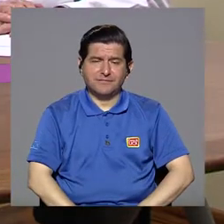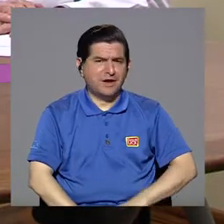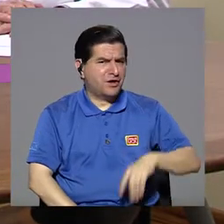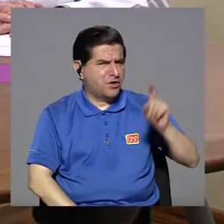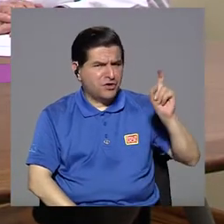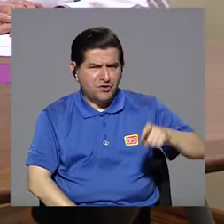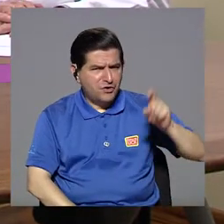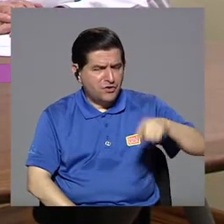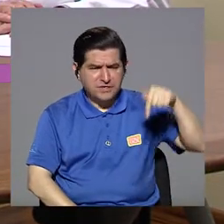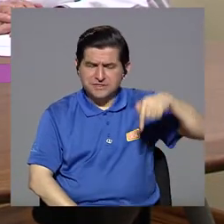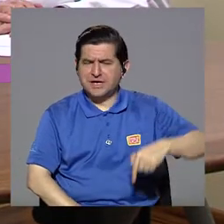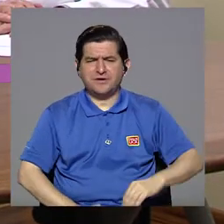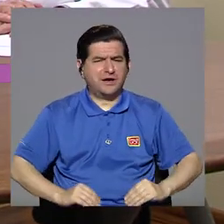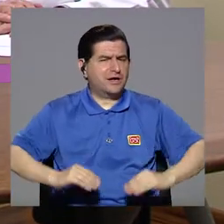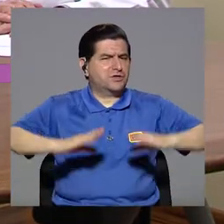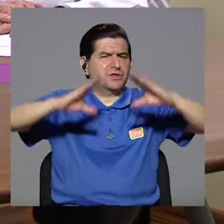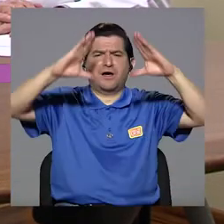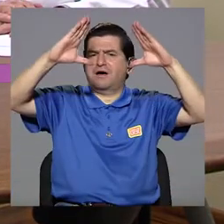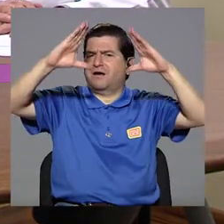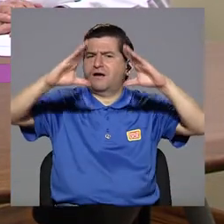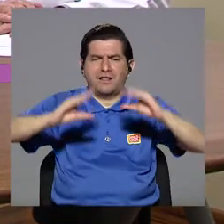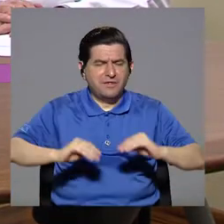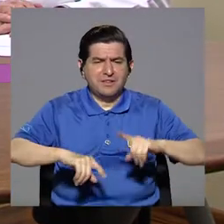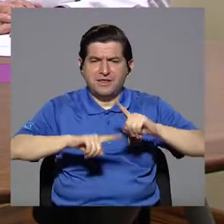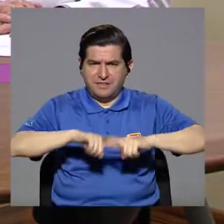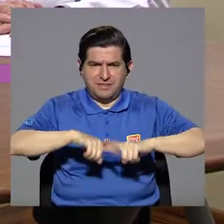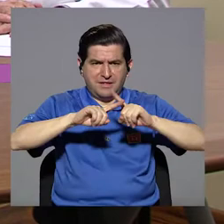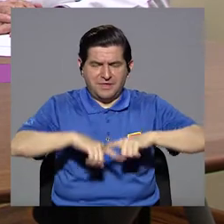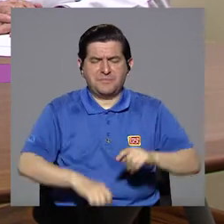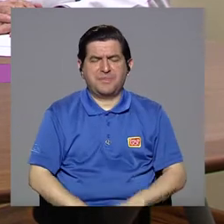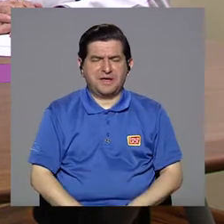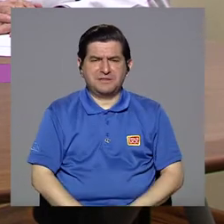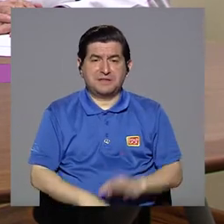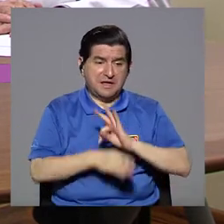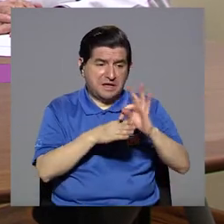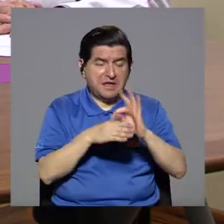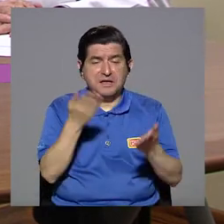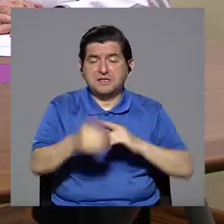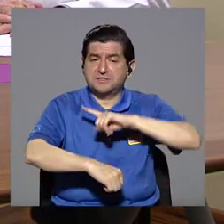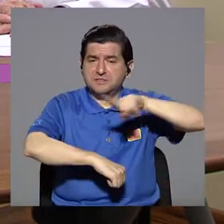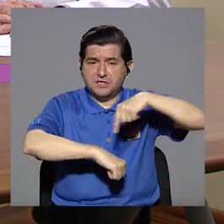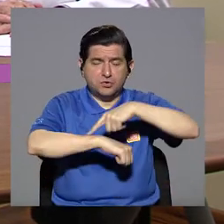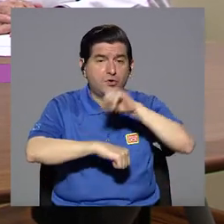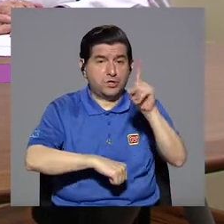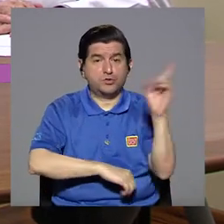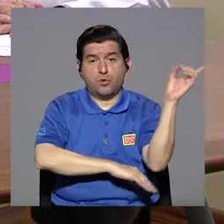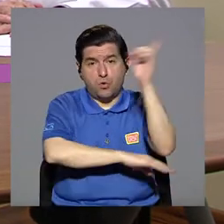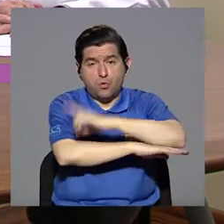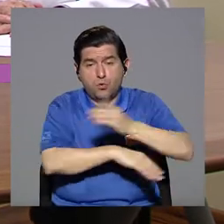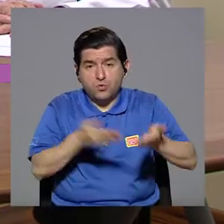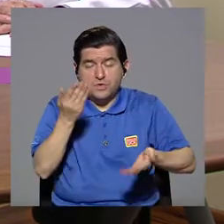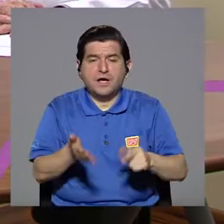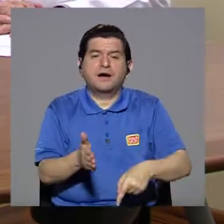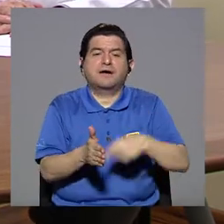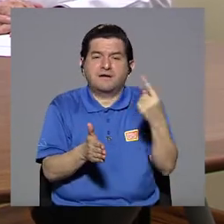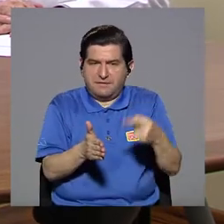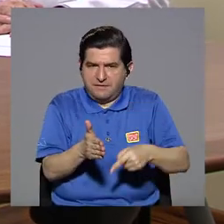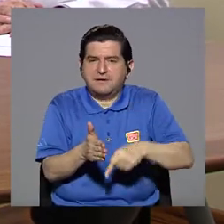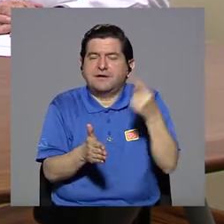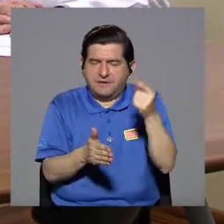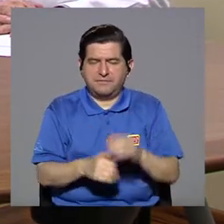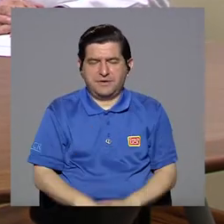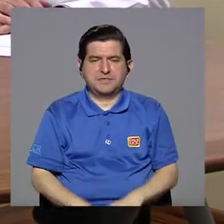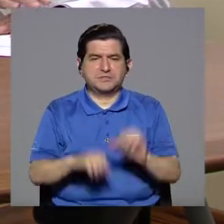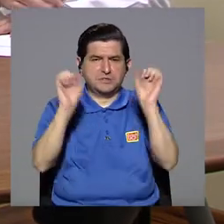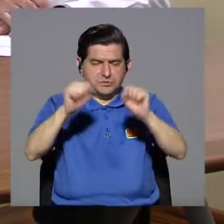y no necesariamente tienen que estar acá todo el día me imagino que dependiendo del tratamiento serán unas horas o tal vez si sea el día completo y en algunas